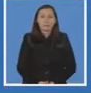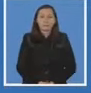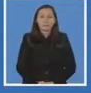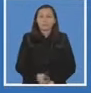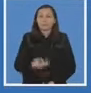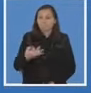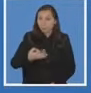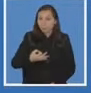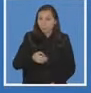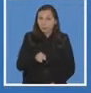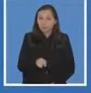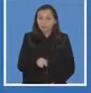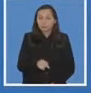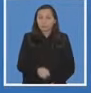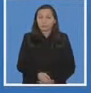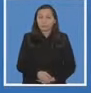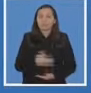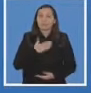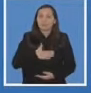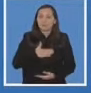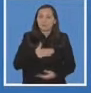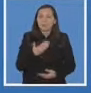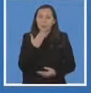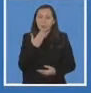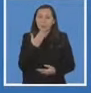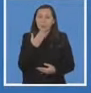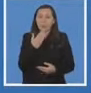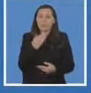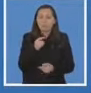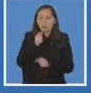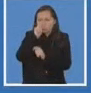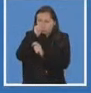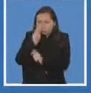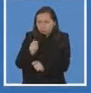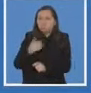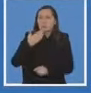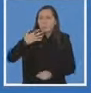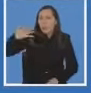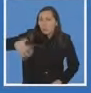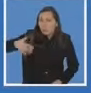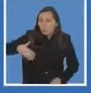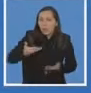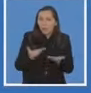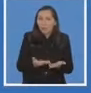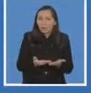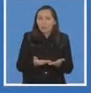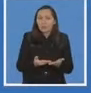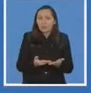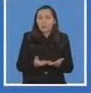Por cierto, quiero también reconocer, y creo que es importante,